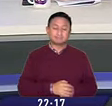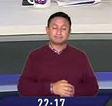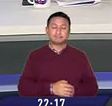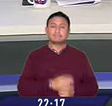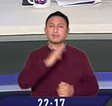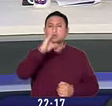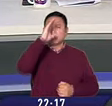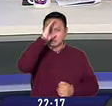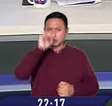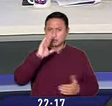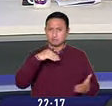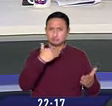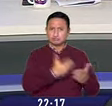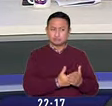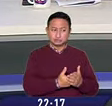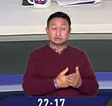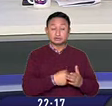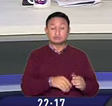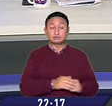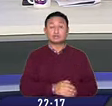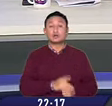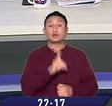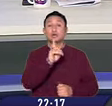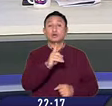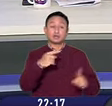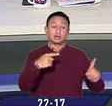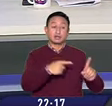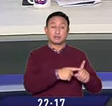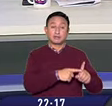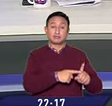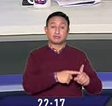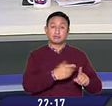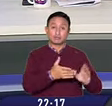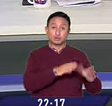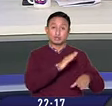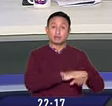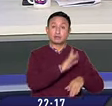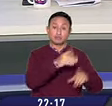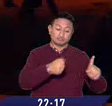Policía Nacional confirmaron que una herida con arma blanca le provocó la muerte.